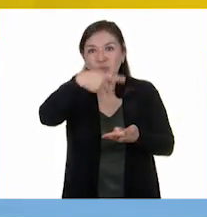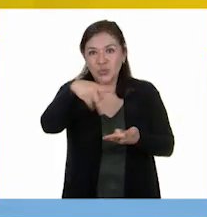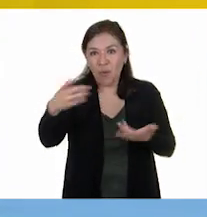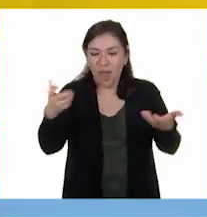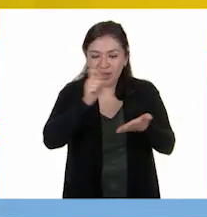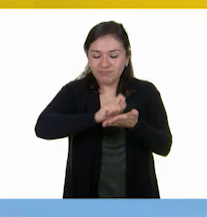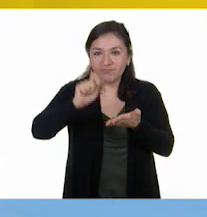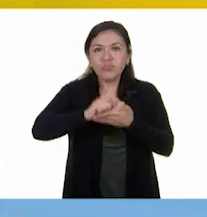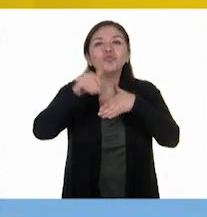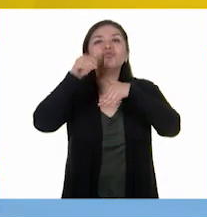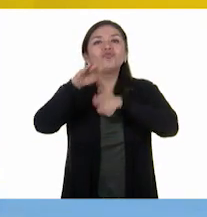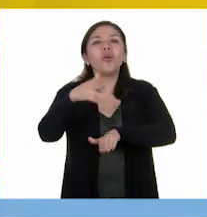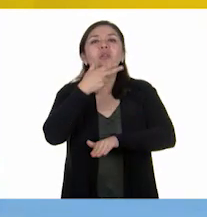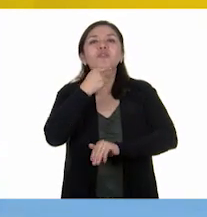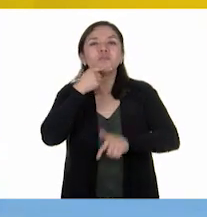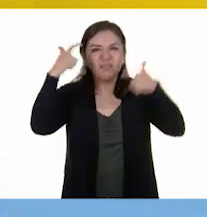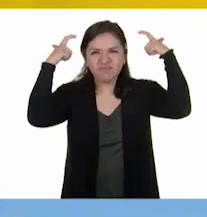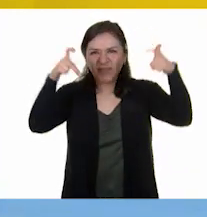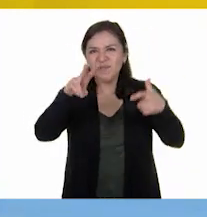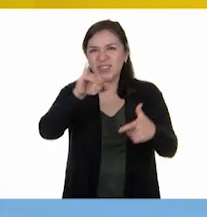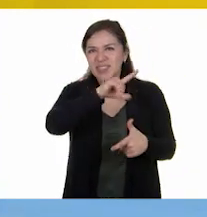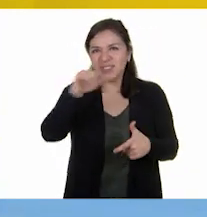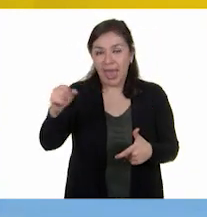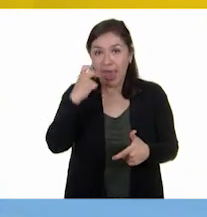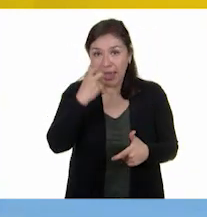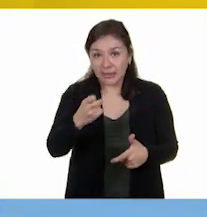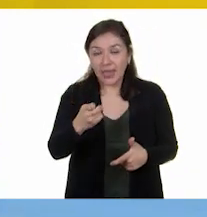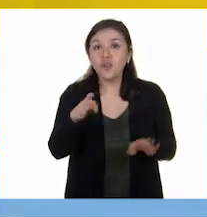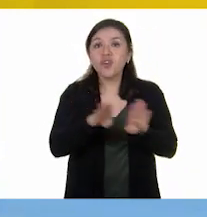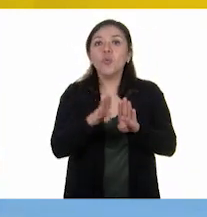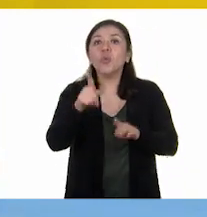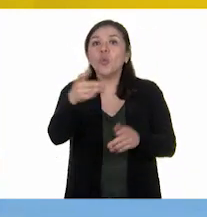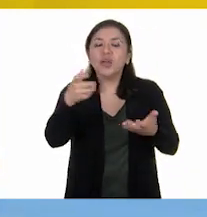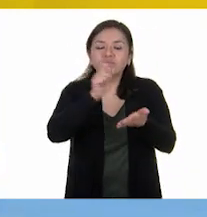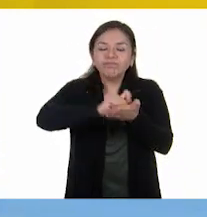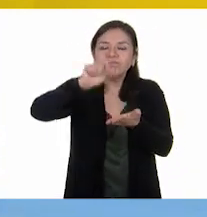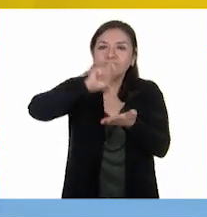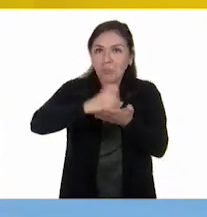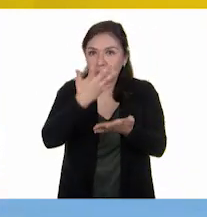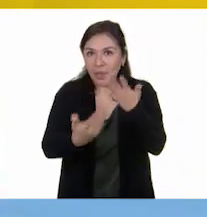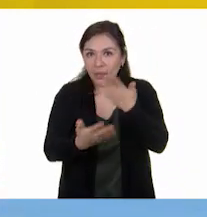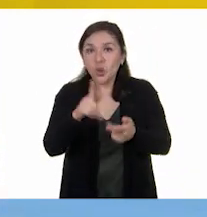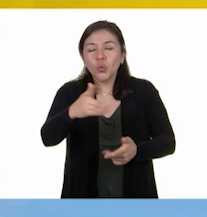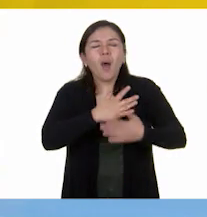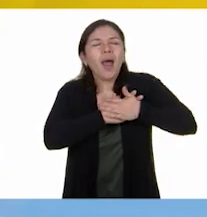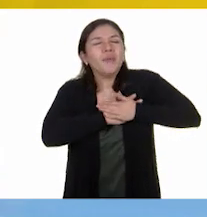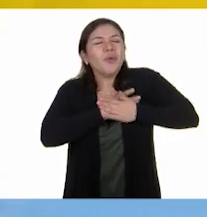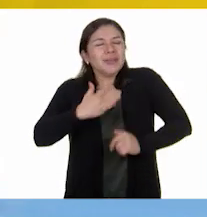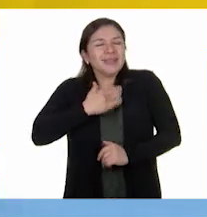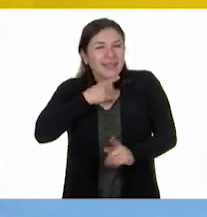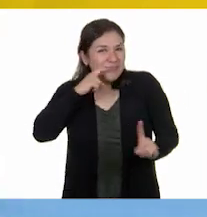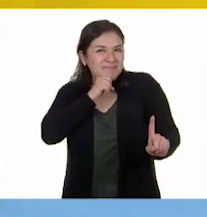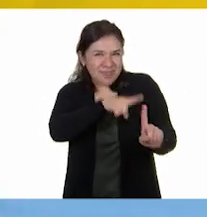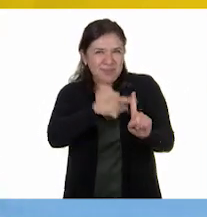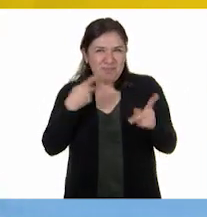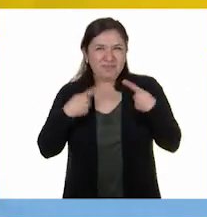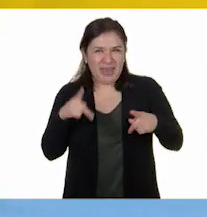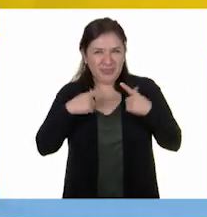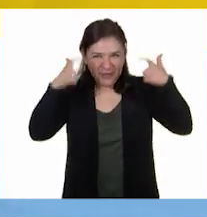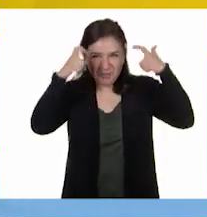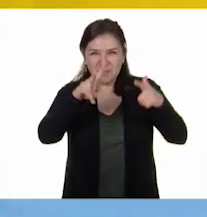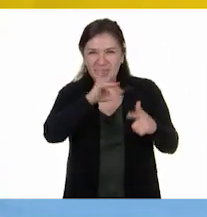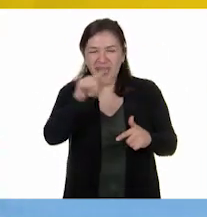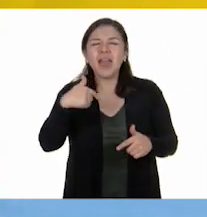sobre Francisco Villa, y pues es escrito por María. Y con el amor que sientes hacia Francisco Villa, María,